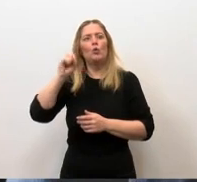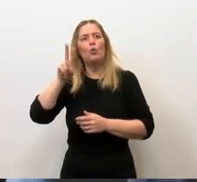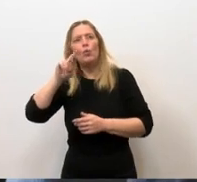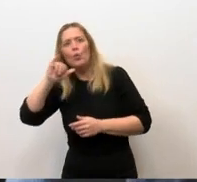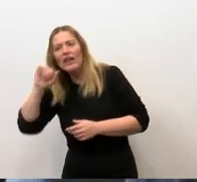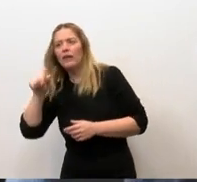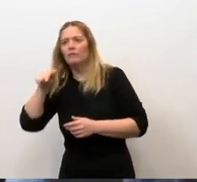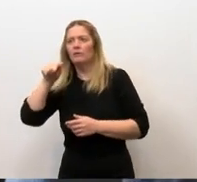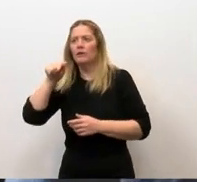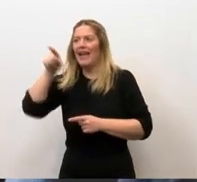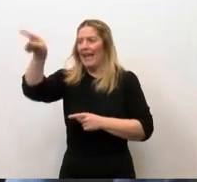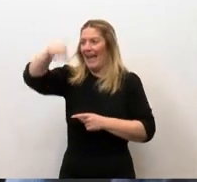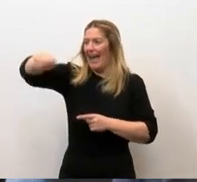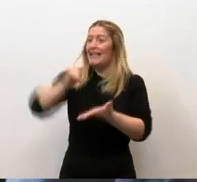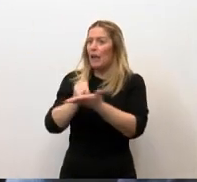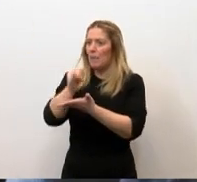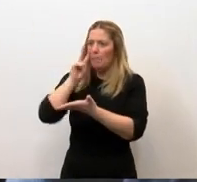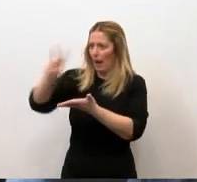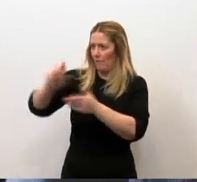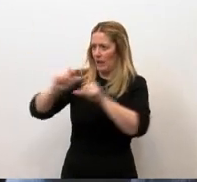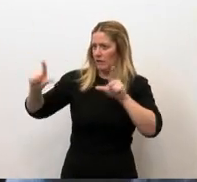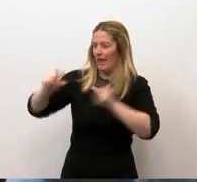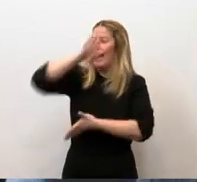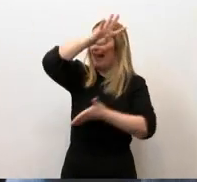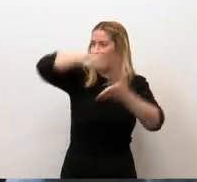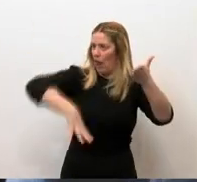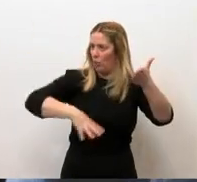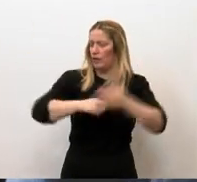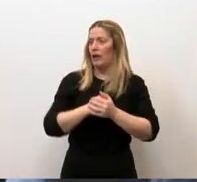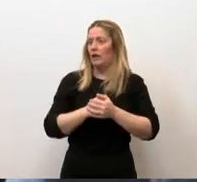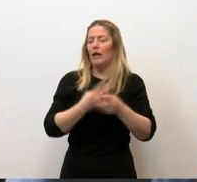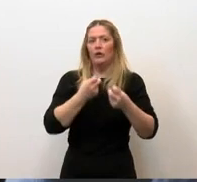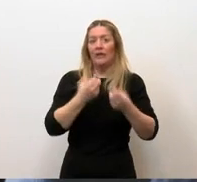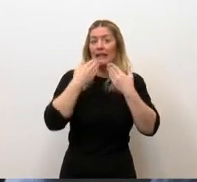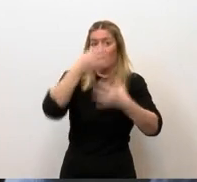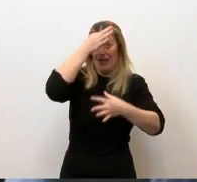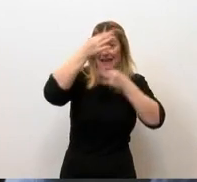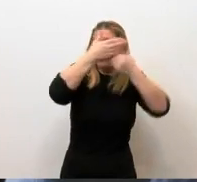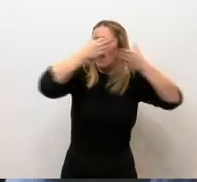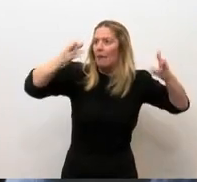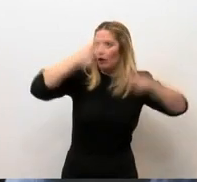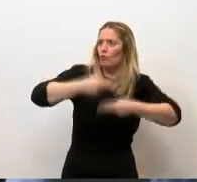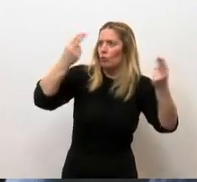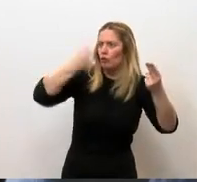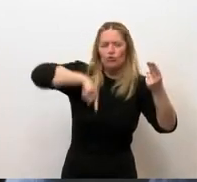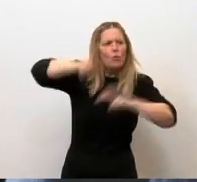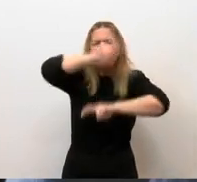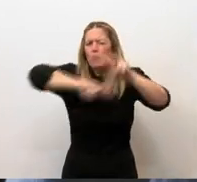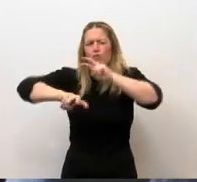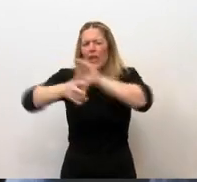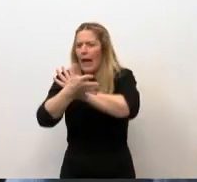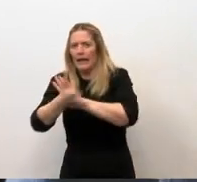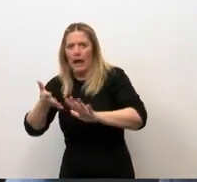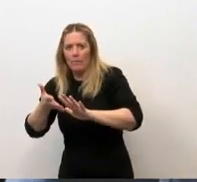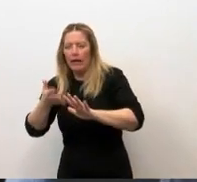Esto es Cataluña. Entonces hicimos, a partir de los datos abiertos, hicimos una búsqueda rápida de ver